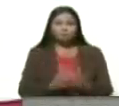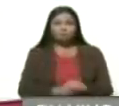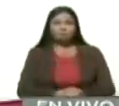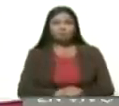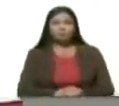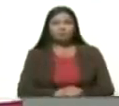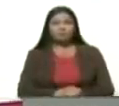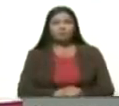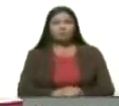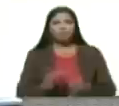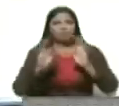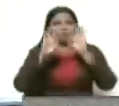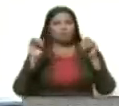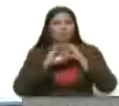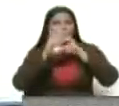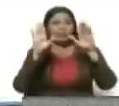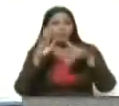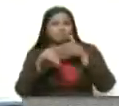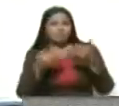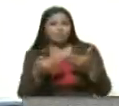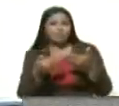clara, la